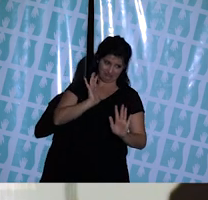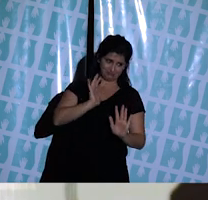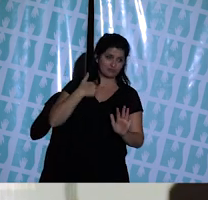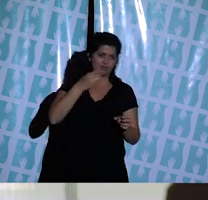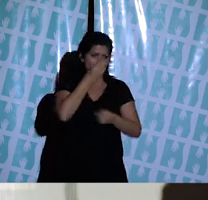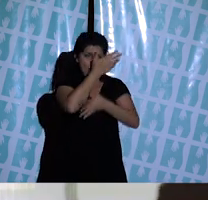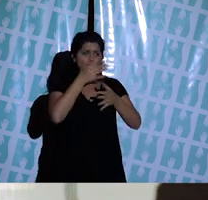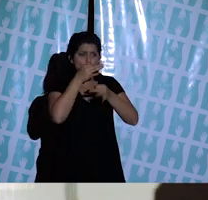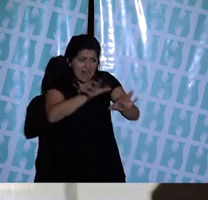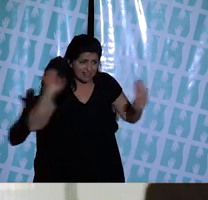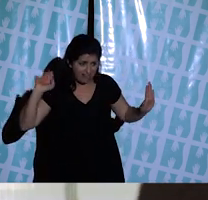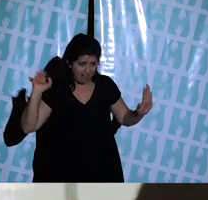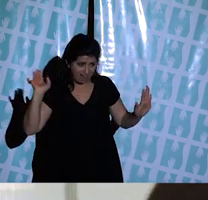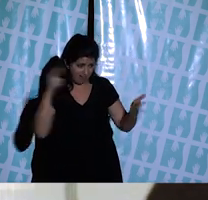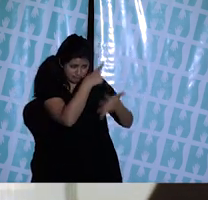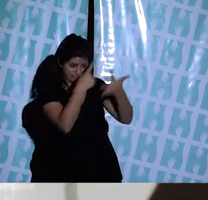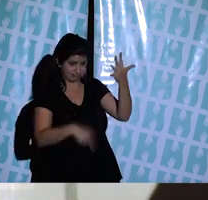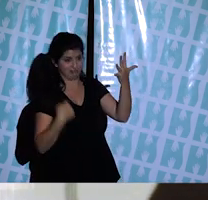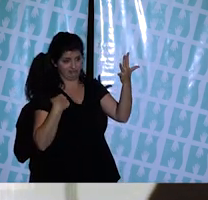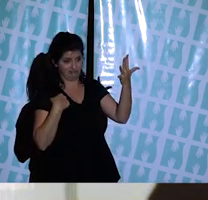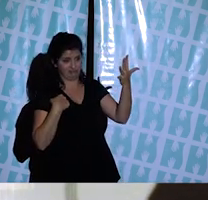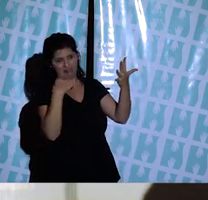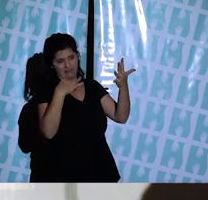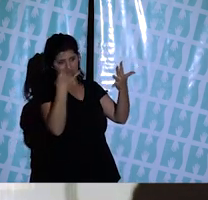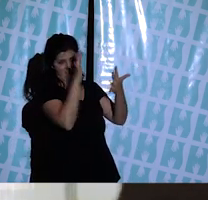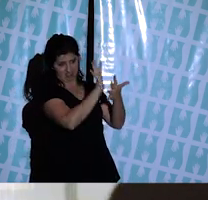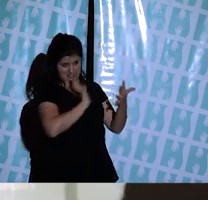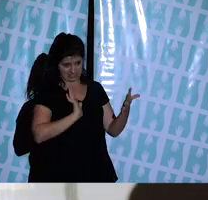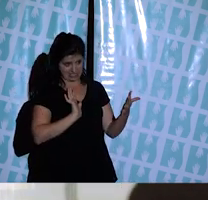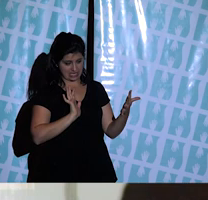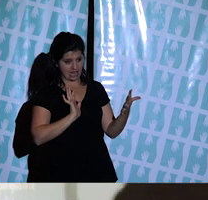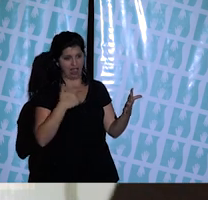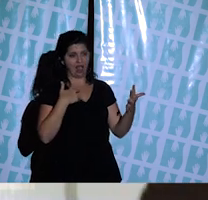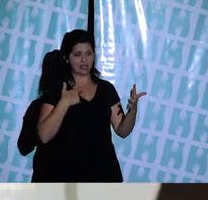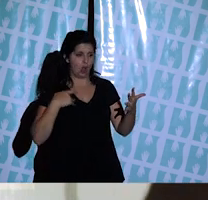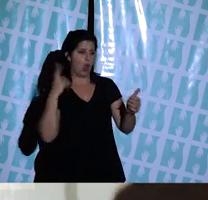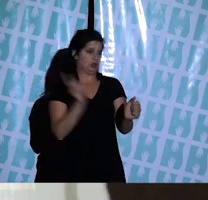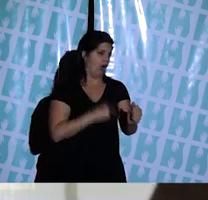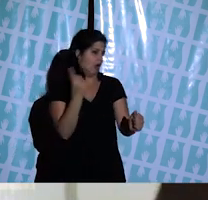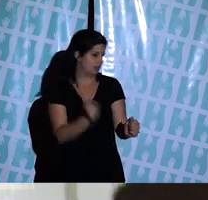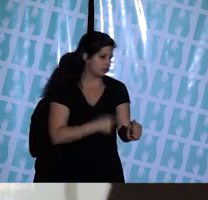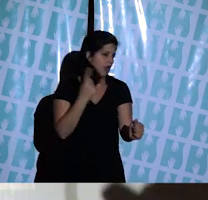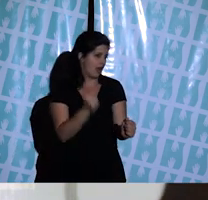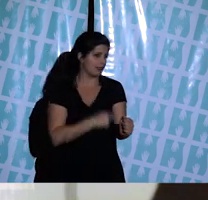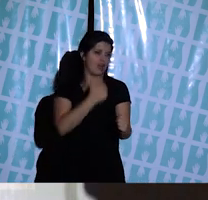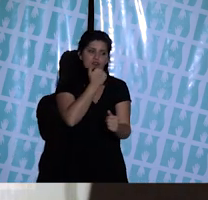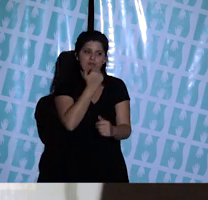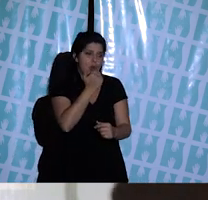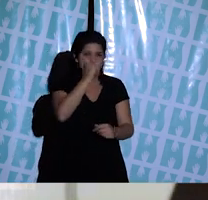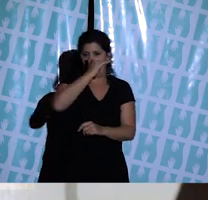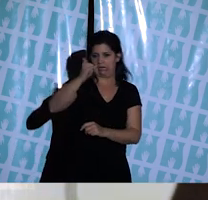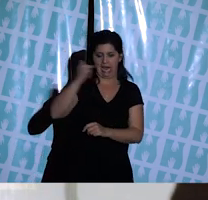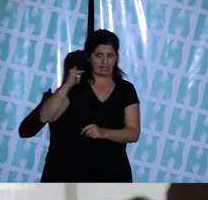cosa que tenga estas características. Uso continuado a pesar de las